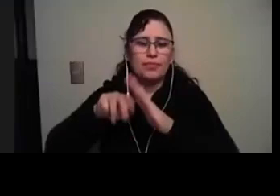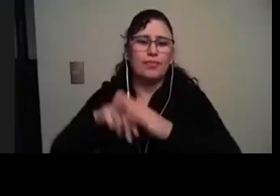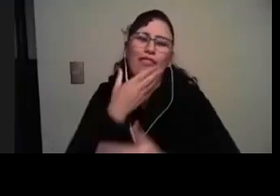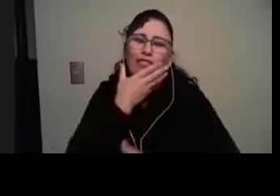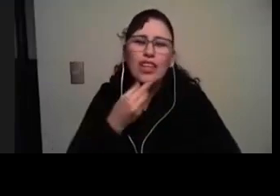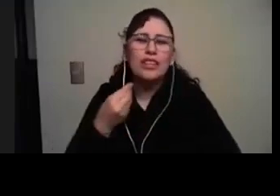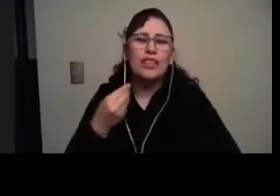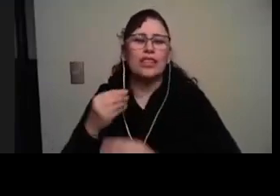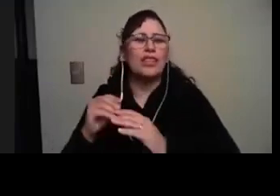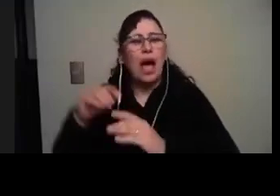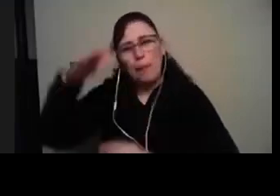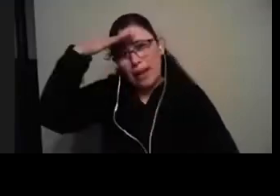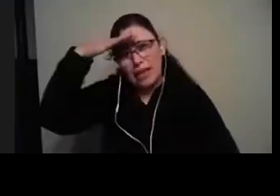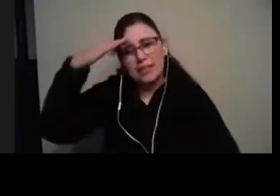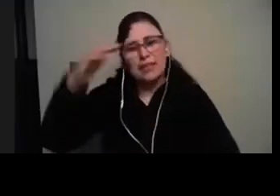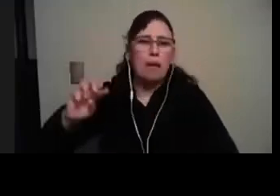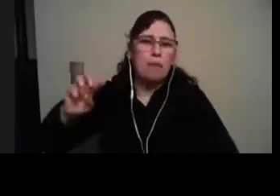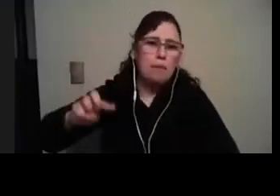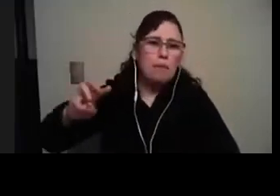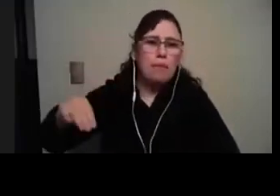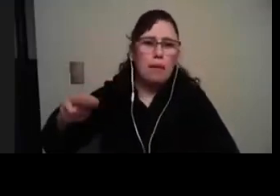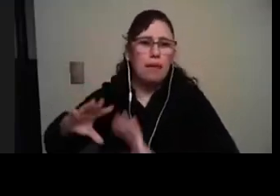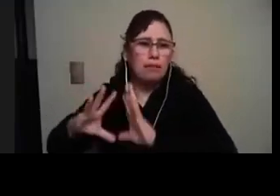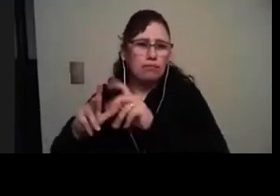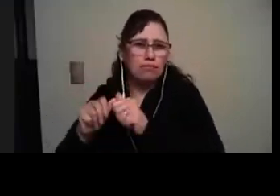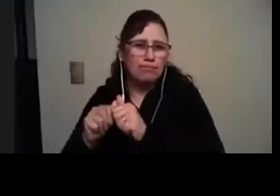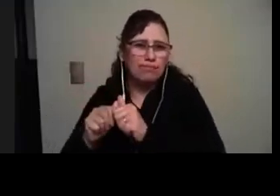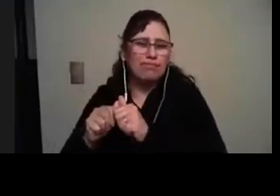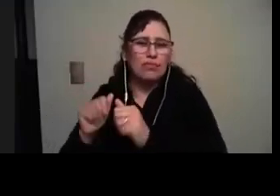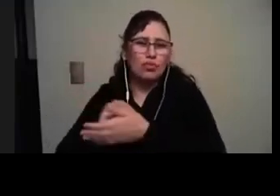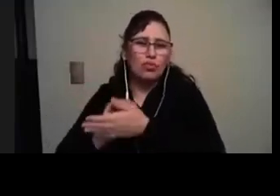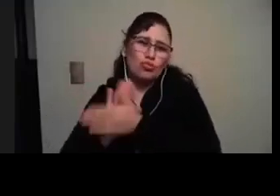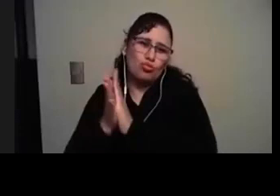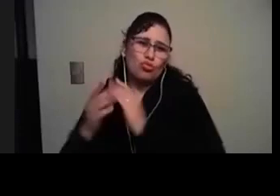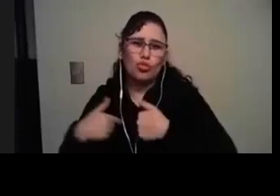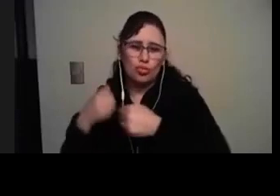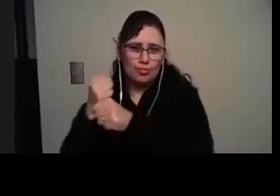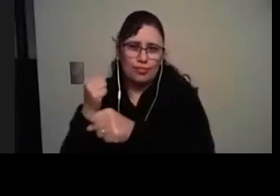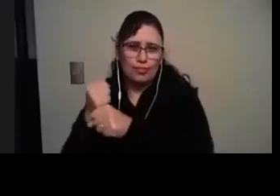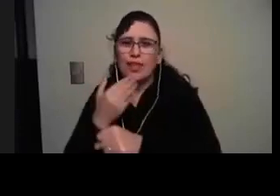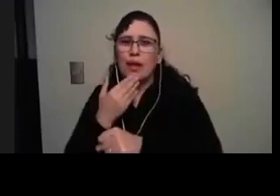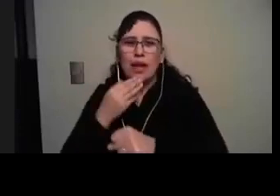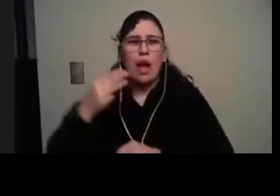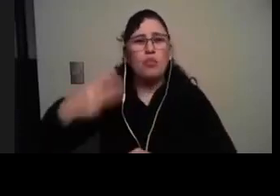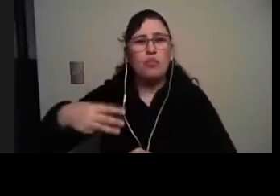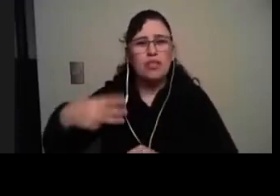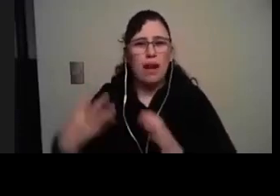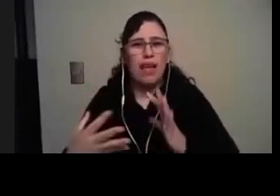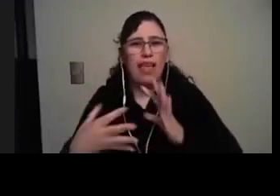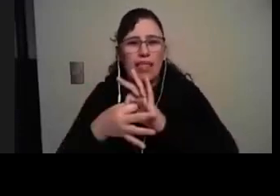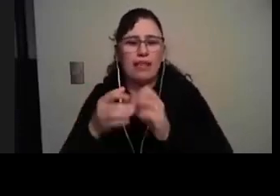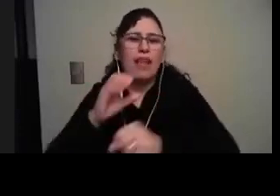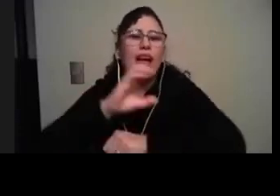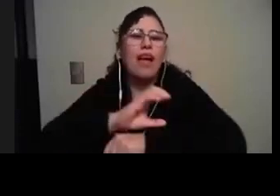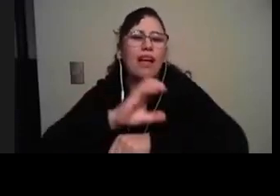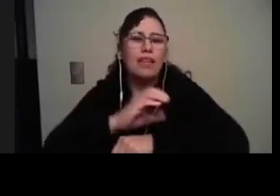trabajo con familias, con papás, con mamás, ya con hermanos, con colegios, ya con municipalidades, con CEFAM, ya